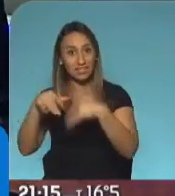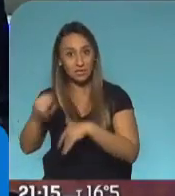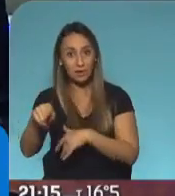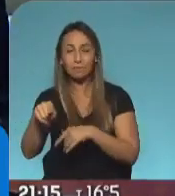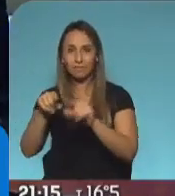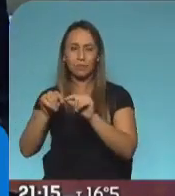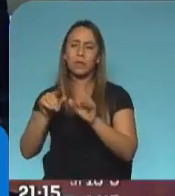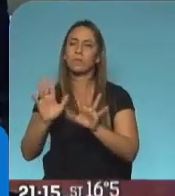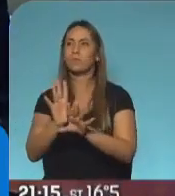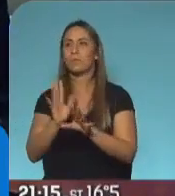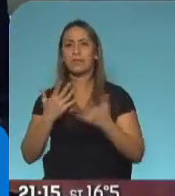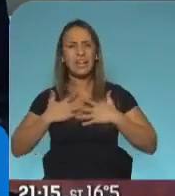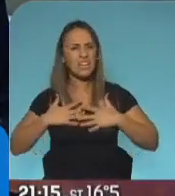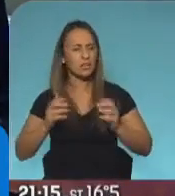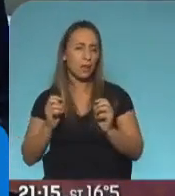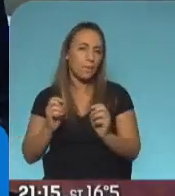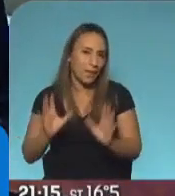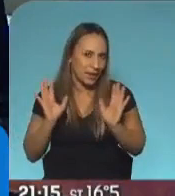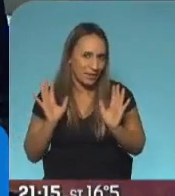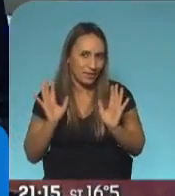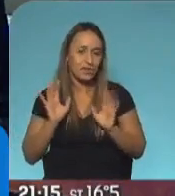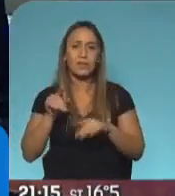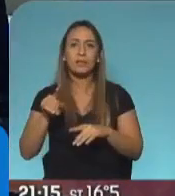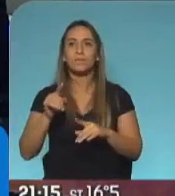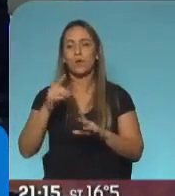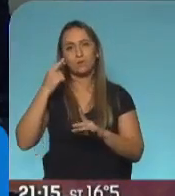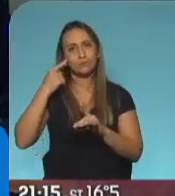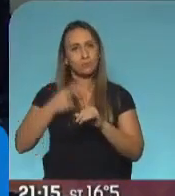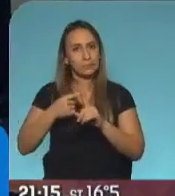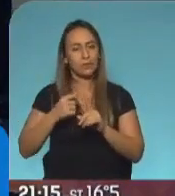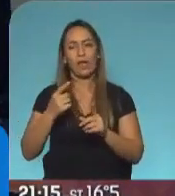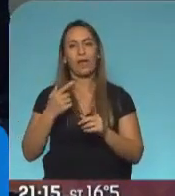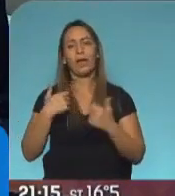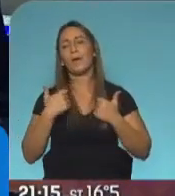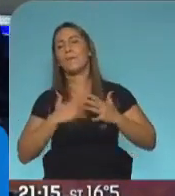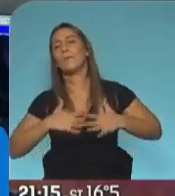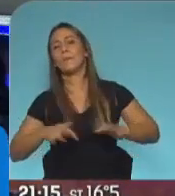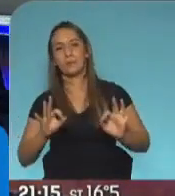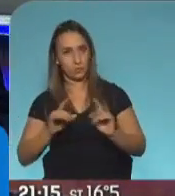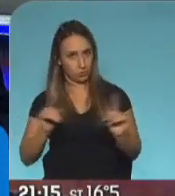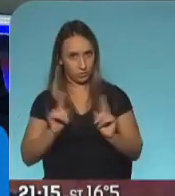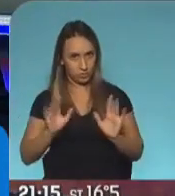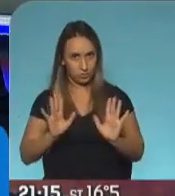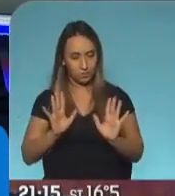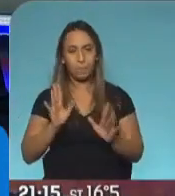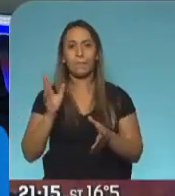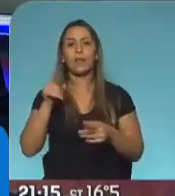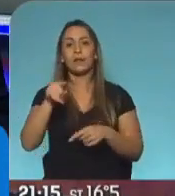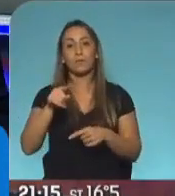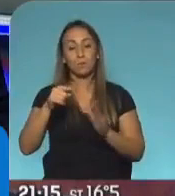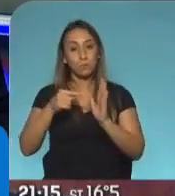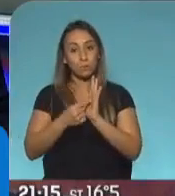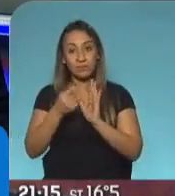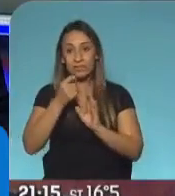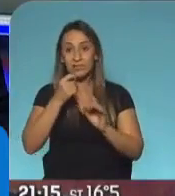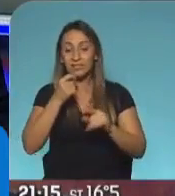estar nada estamos tranquilos tranquilos optimista pero no exagerar estamos tranquilos pero si esto aumenta si entre el problema de que no